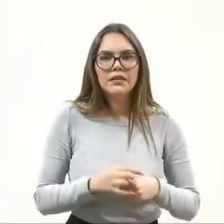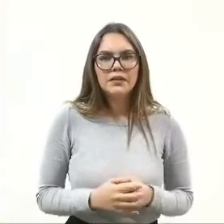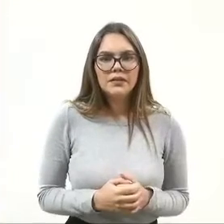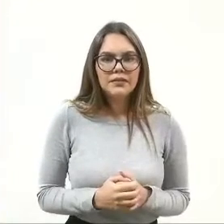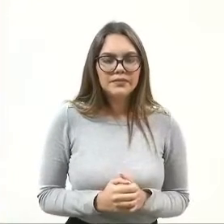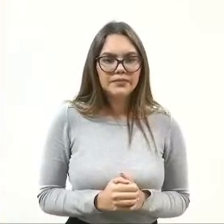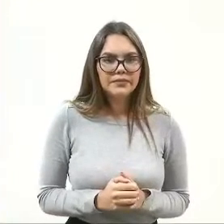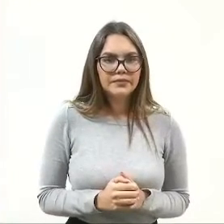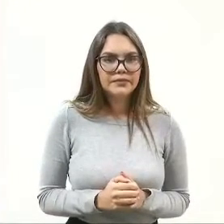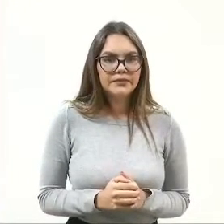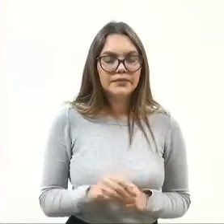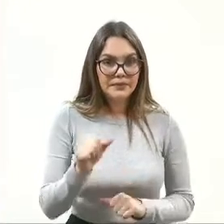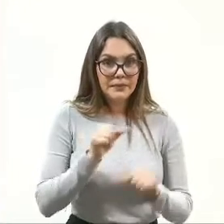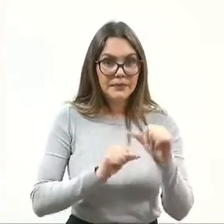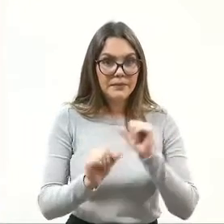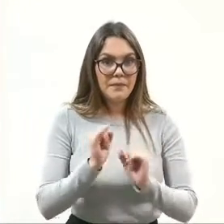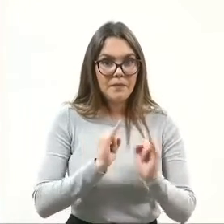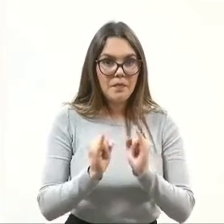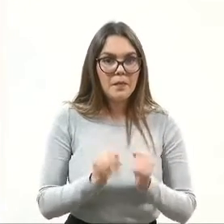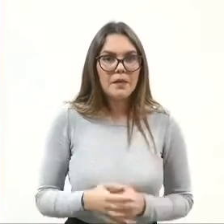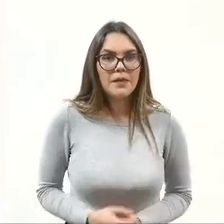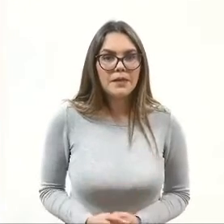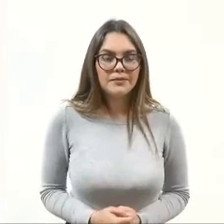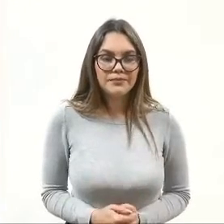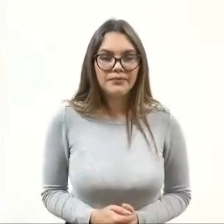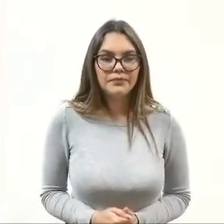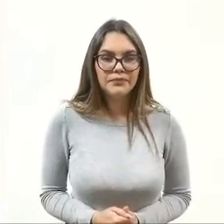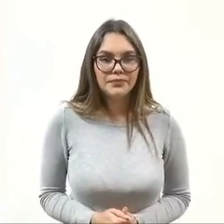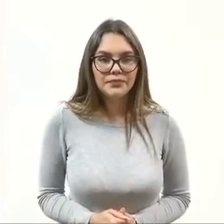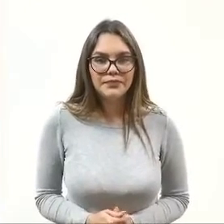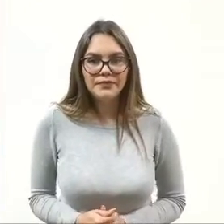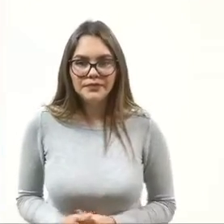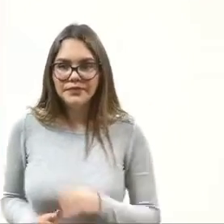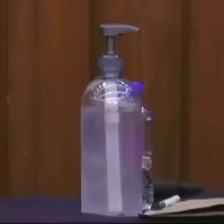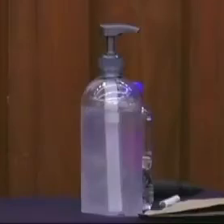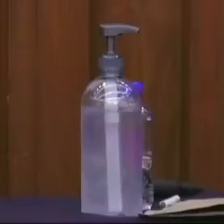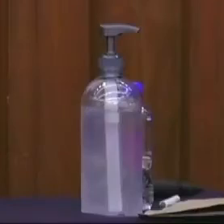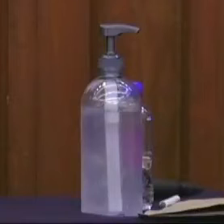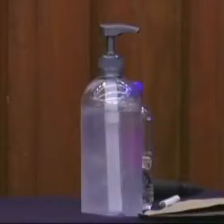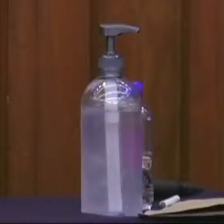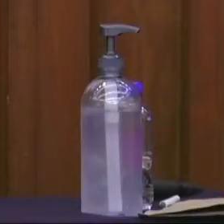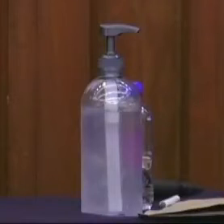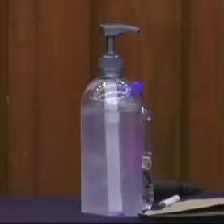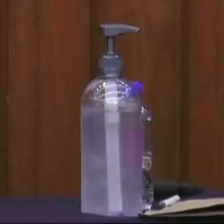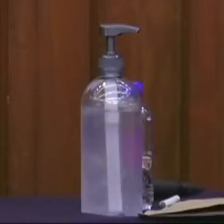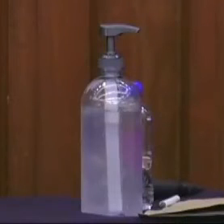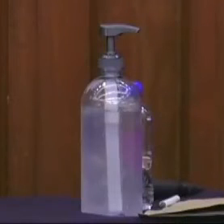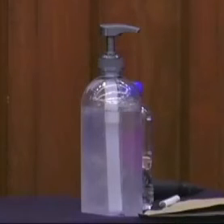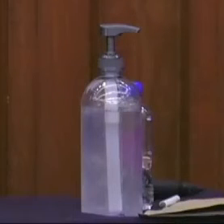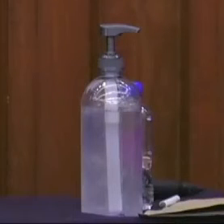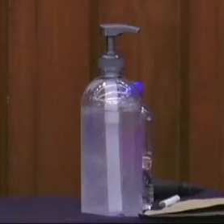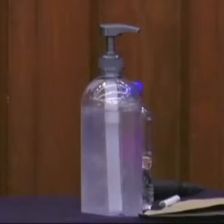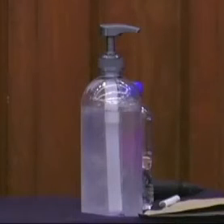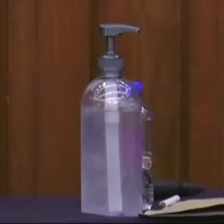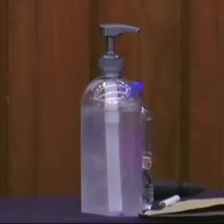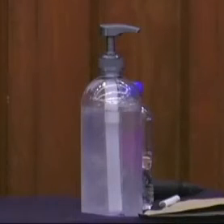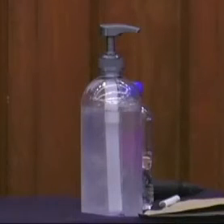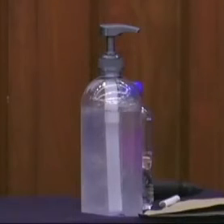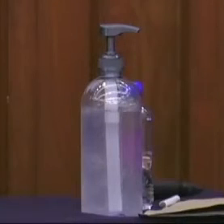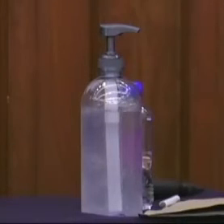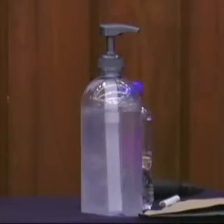y debe prevalecer para las personas mayores y aquellas con discapacidad en igualdad de